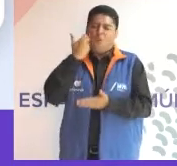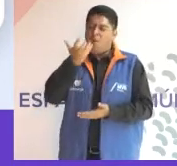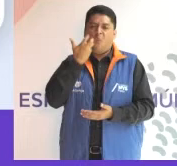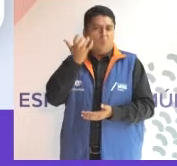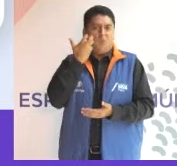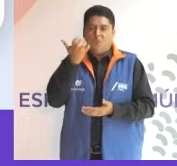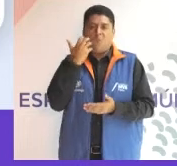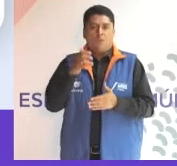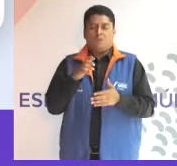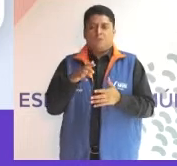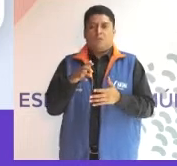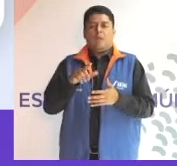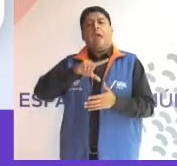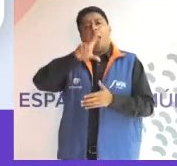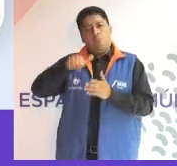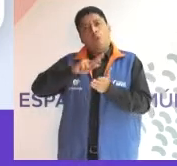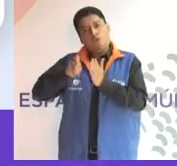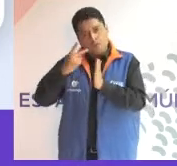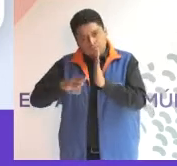O sea,